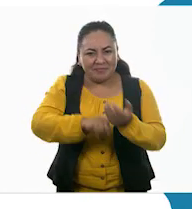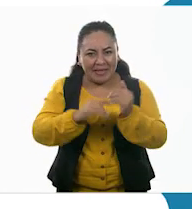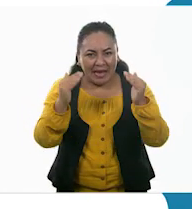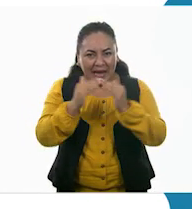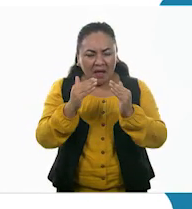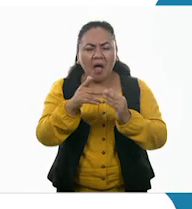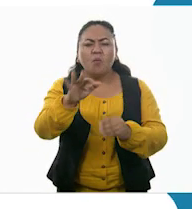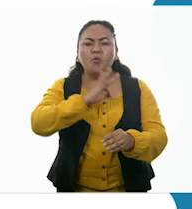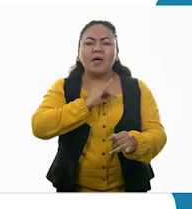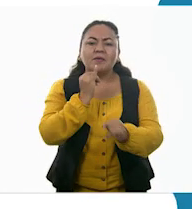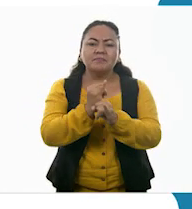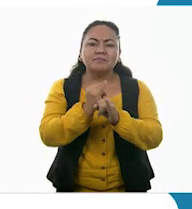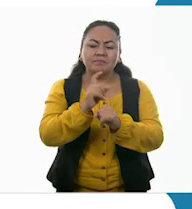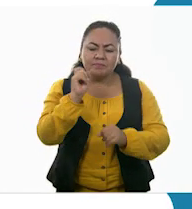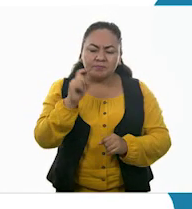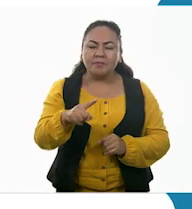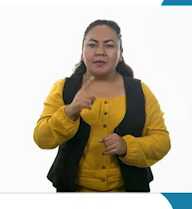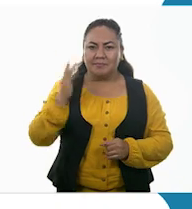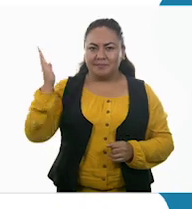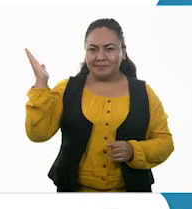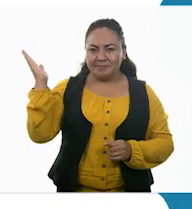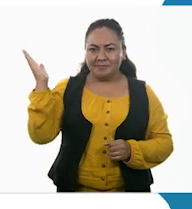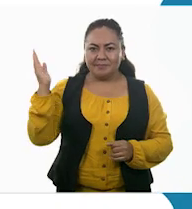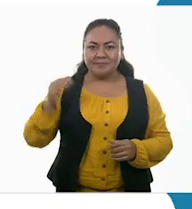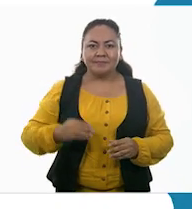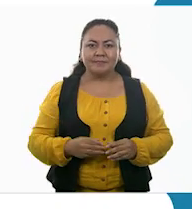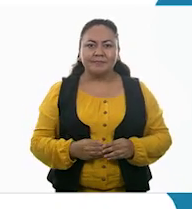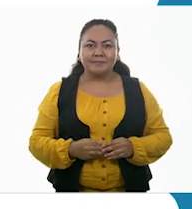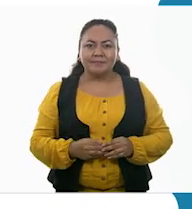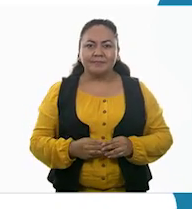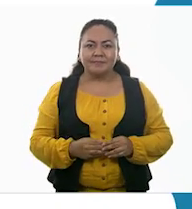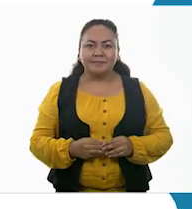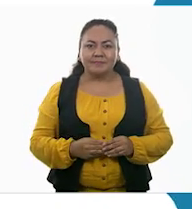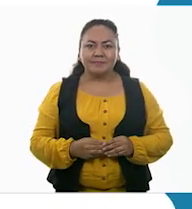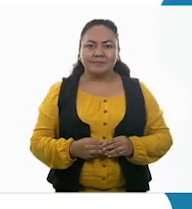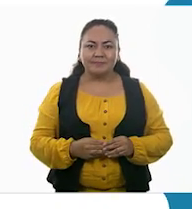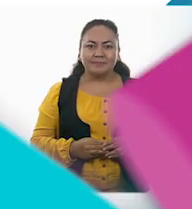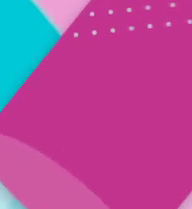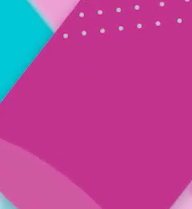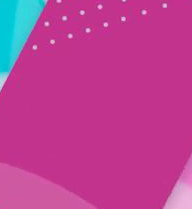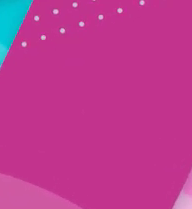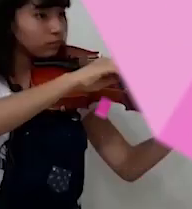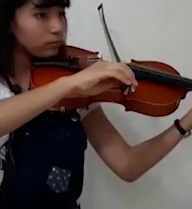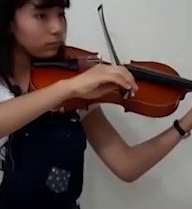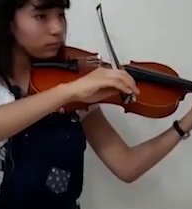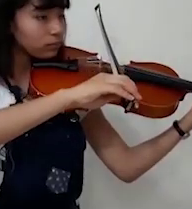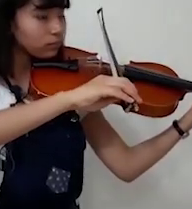encontrar en la siguiente liga: aprendeencasa.sep.gob.mx.